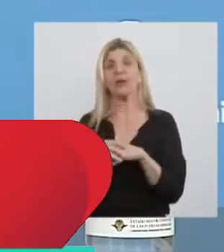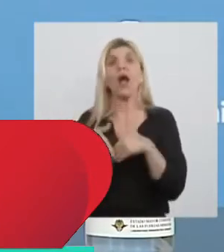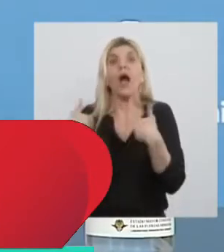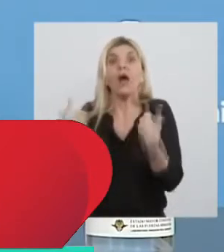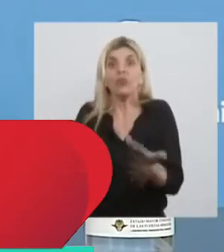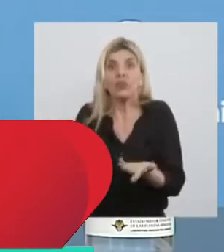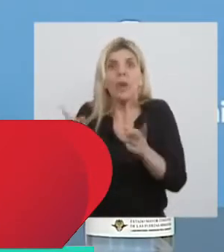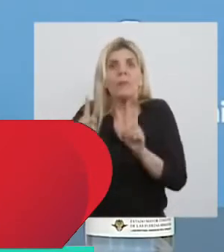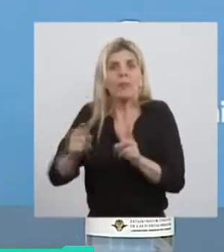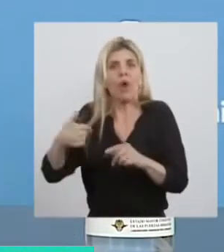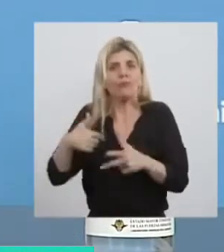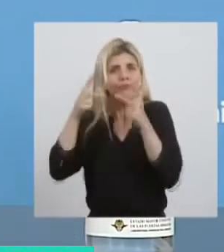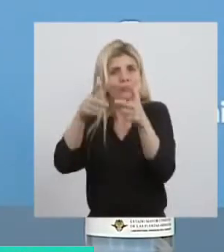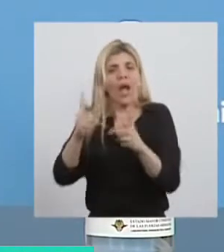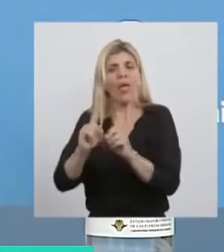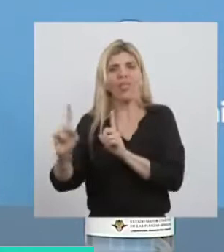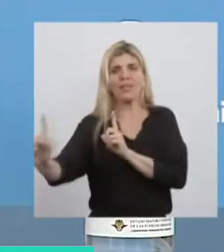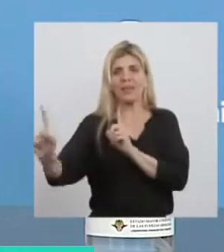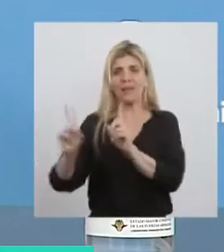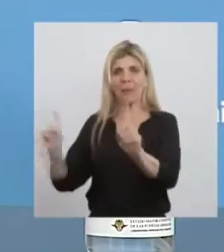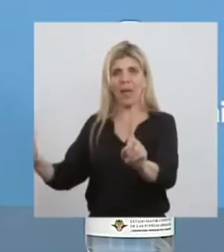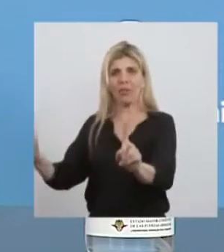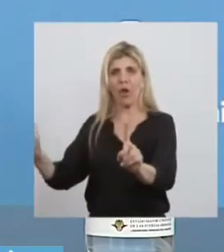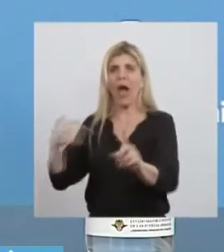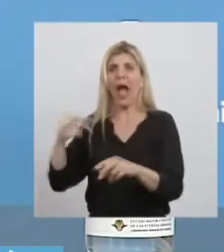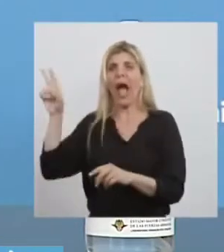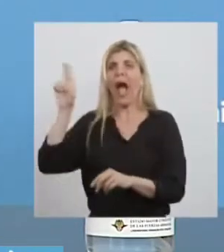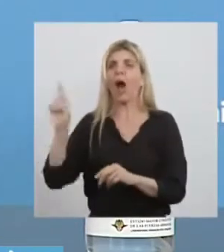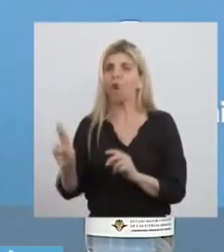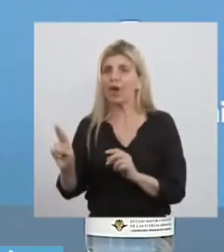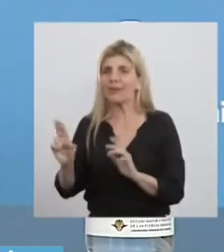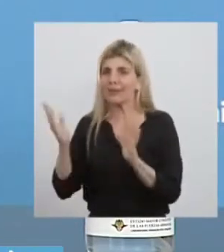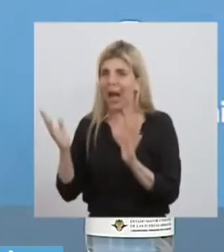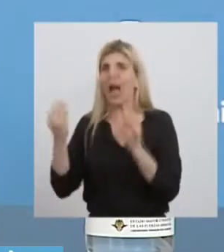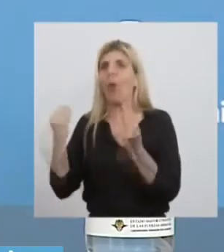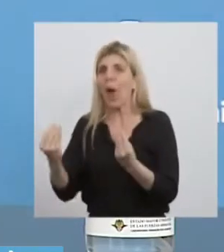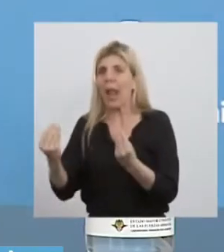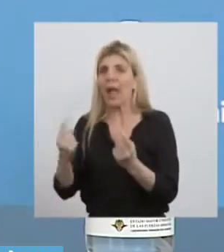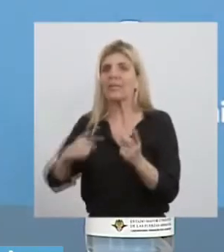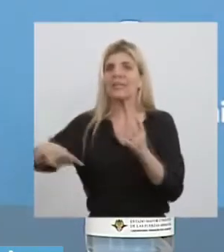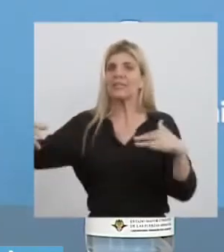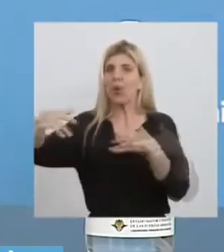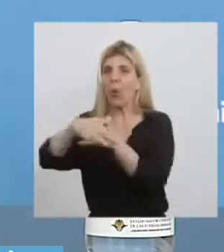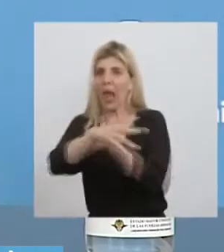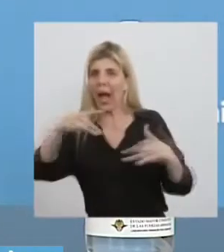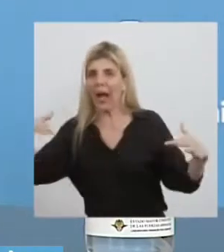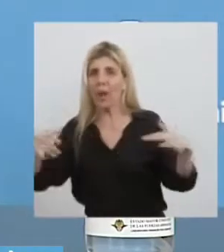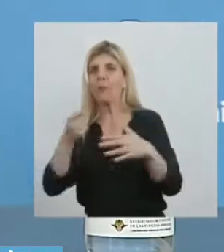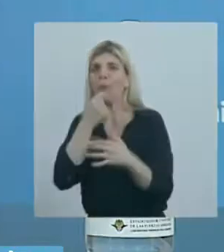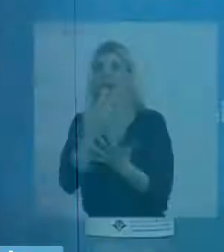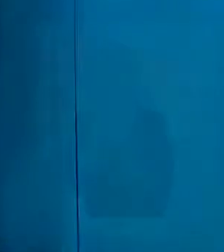Este distanciamiento lo que básicamente autoriza es que se pueda circular sin autorización.